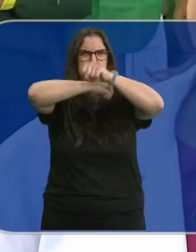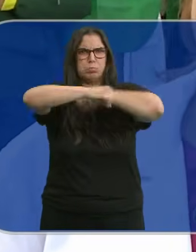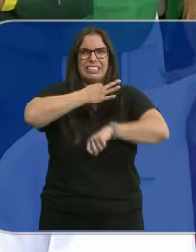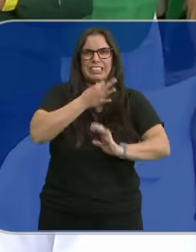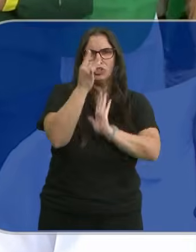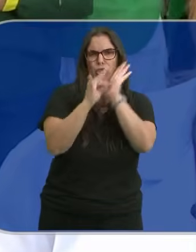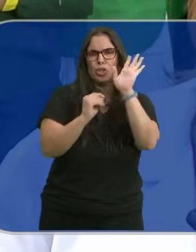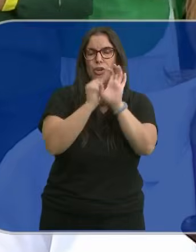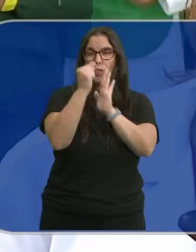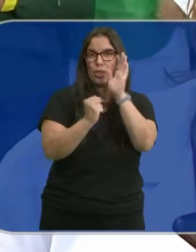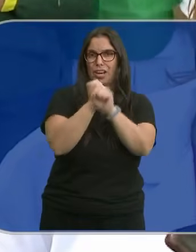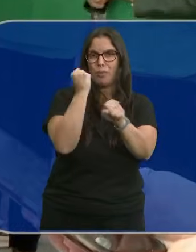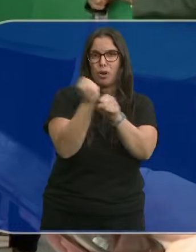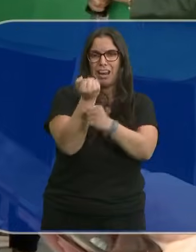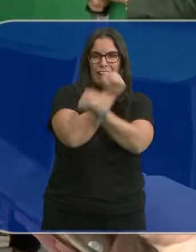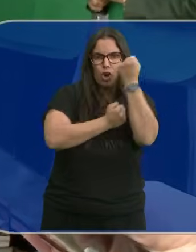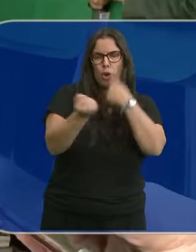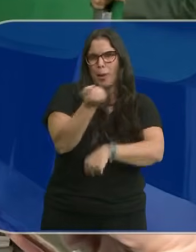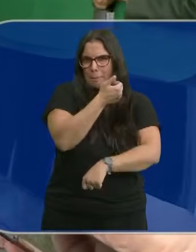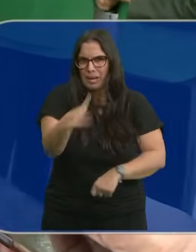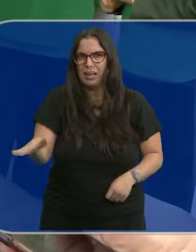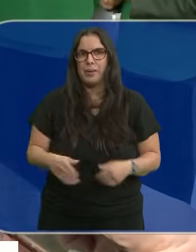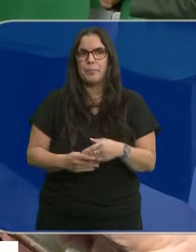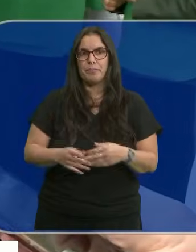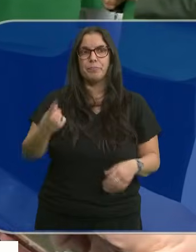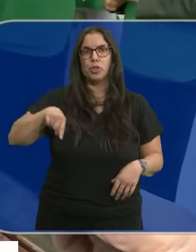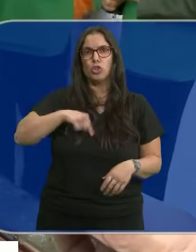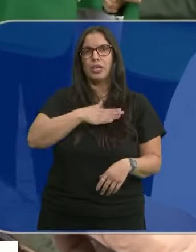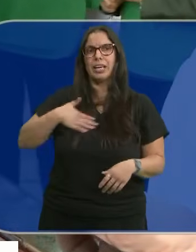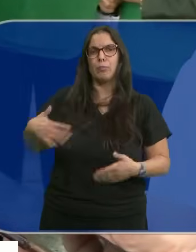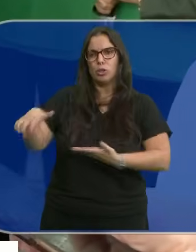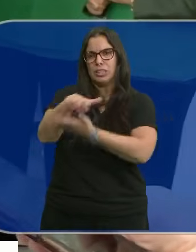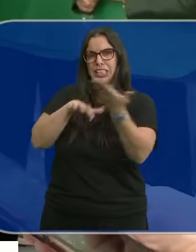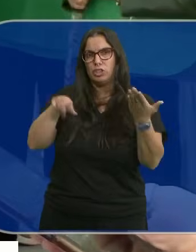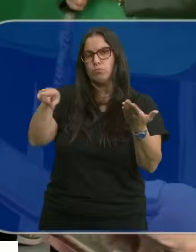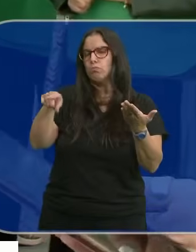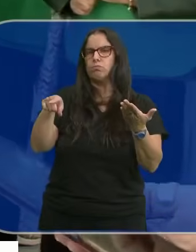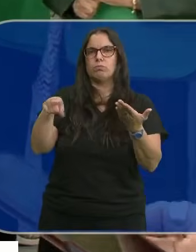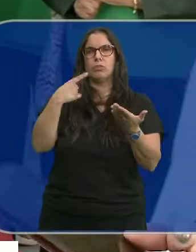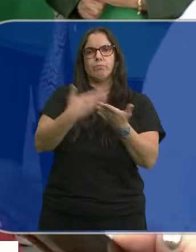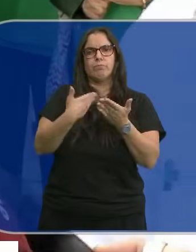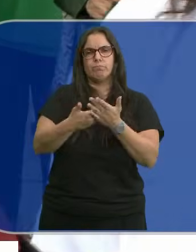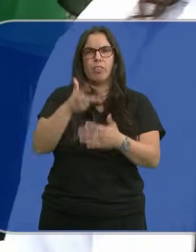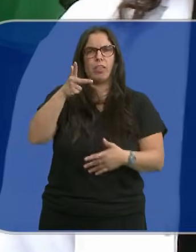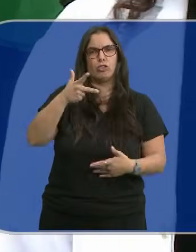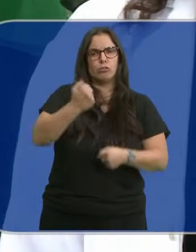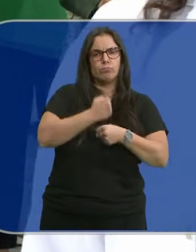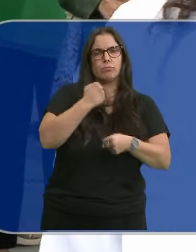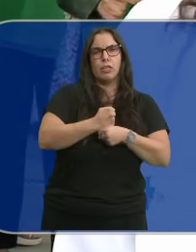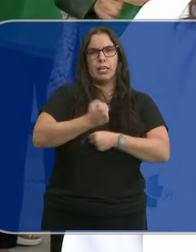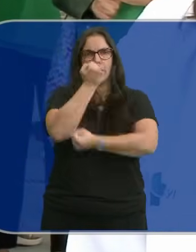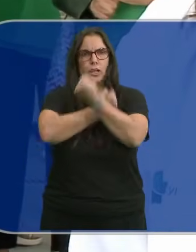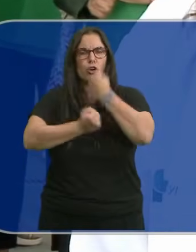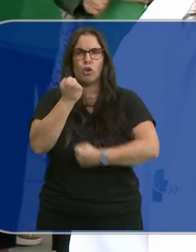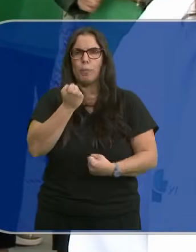condiciones laborales y económicas precarias. Haremos un texto que no garantice nuestros derechos laborales y económicos porque nuestras condiciones de trabajo